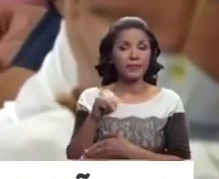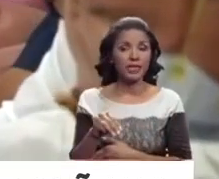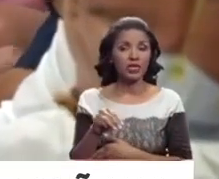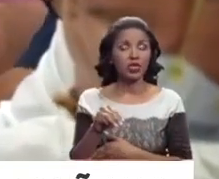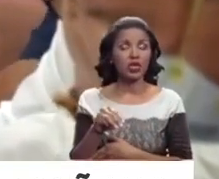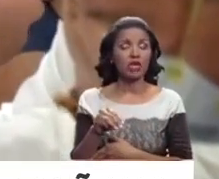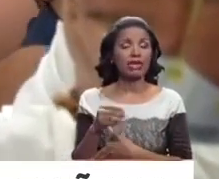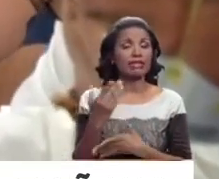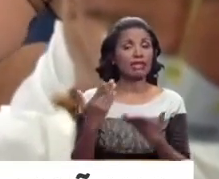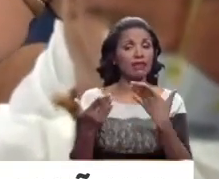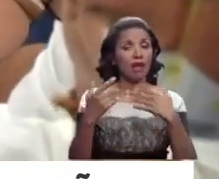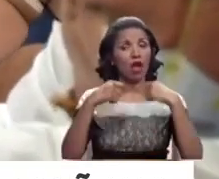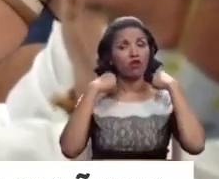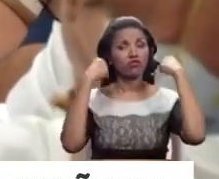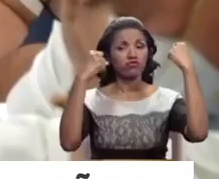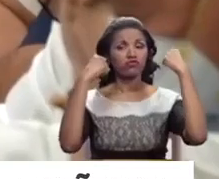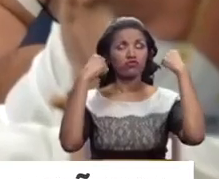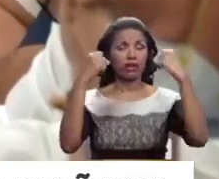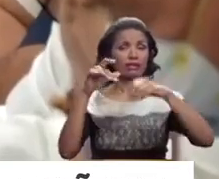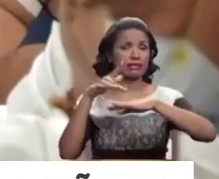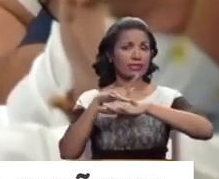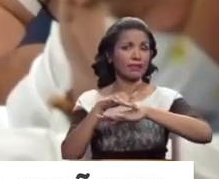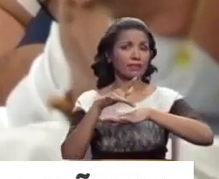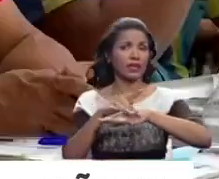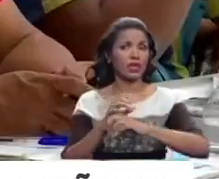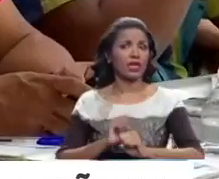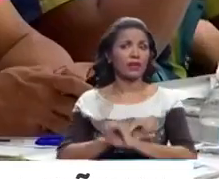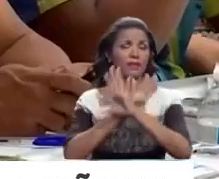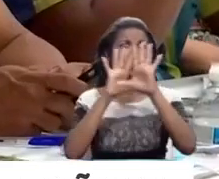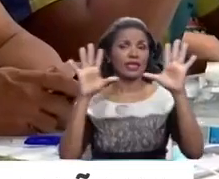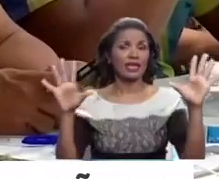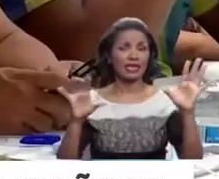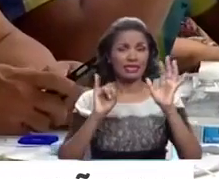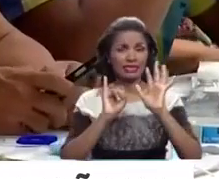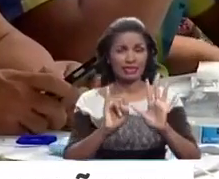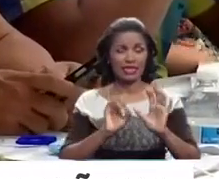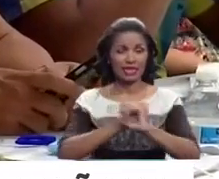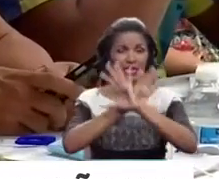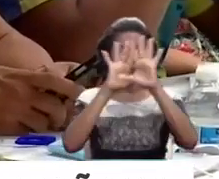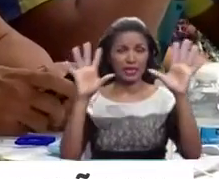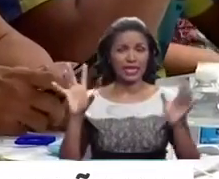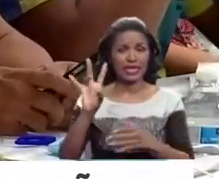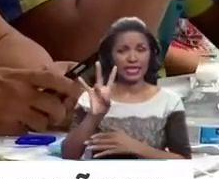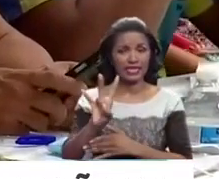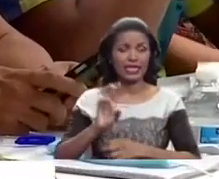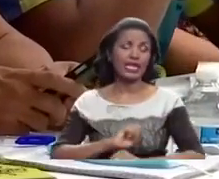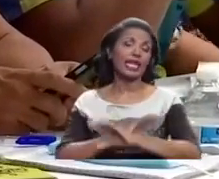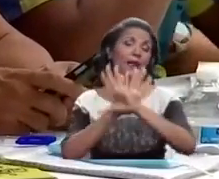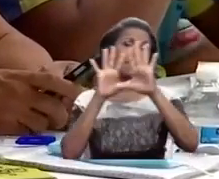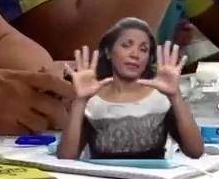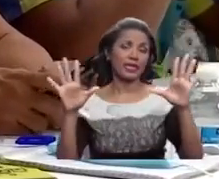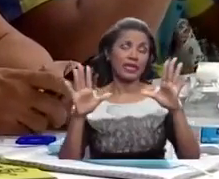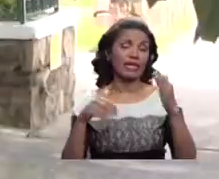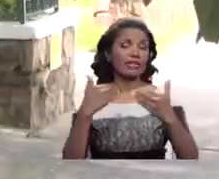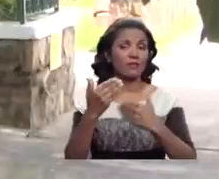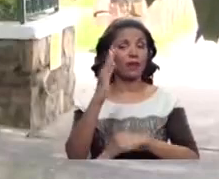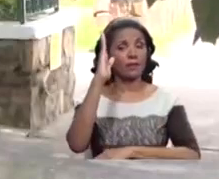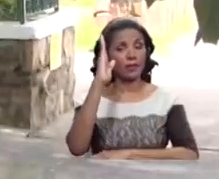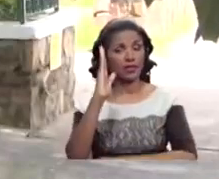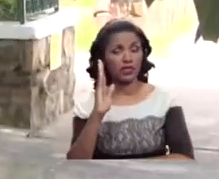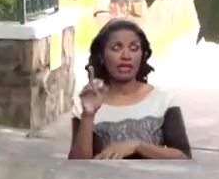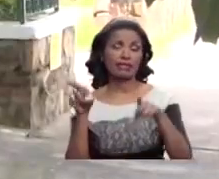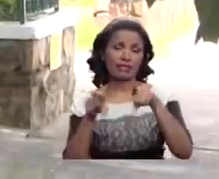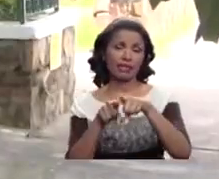habrá manifestaciones desde tempranas horas de la mañana, entre las 6 de la mañana y 7 de la mañana. Posteriormente, en horas del mediodía, volverán